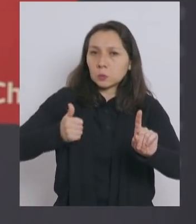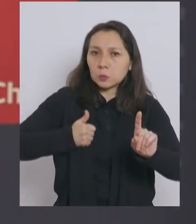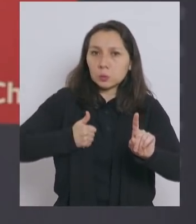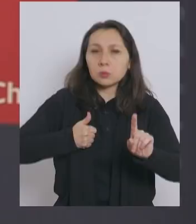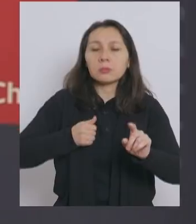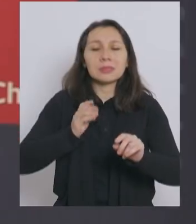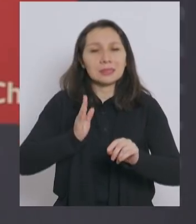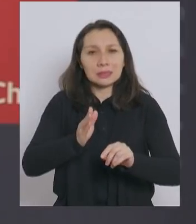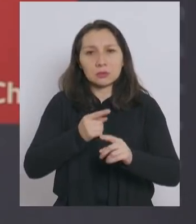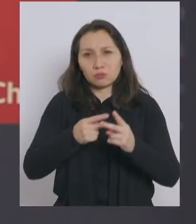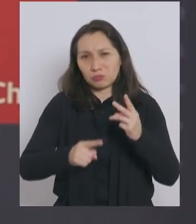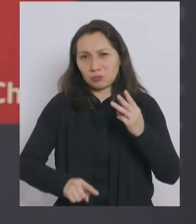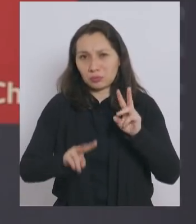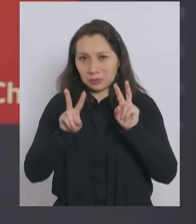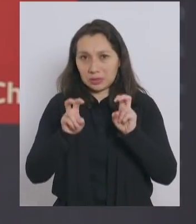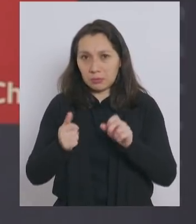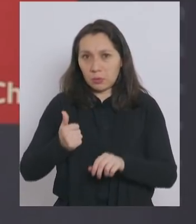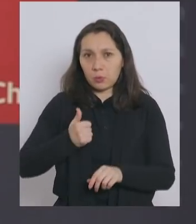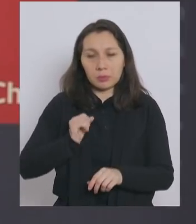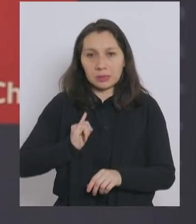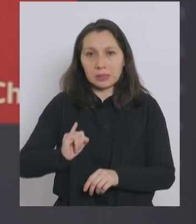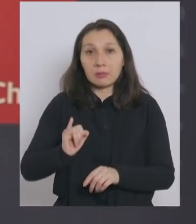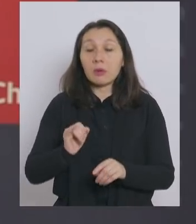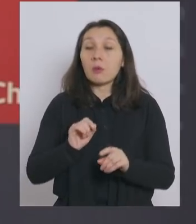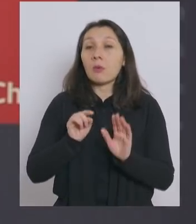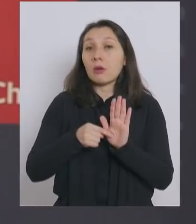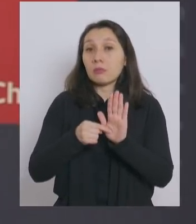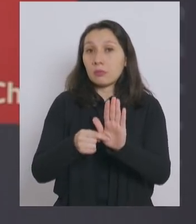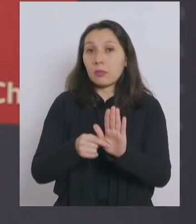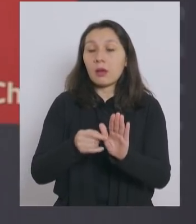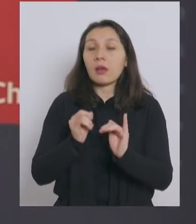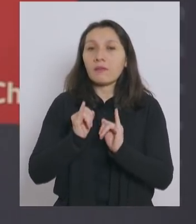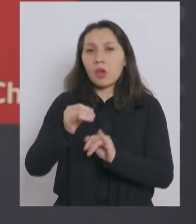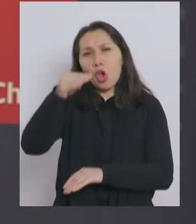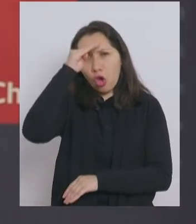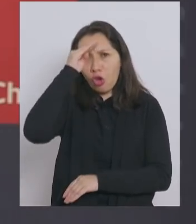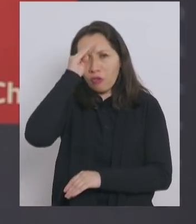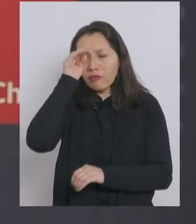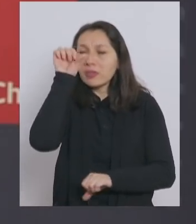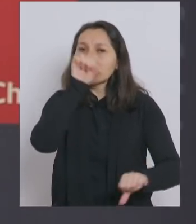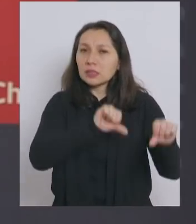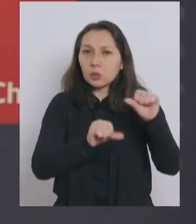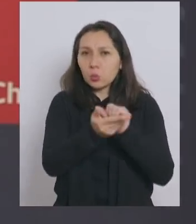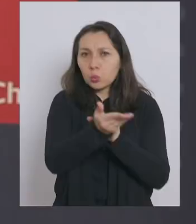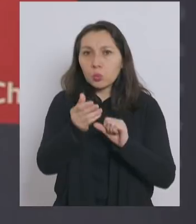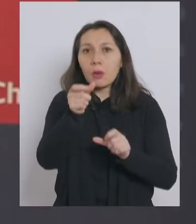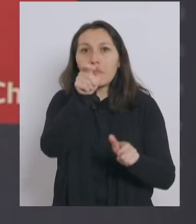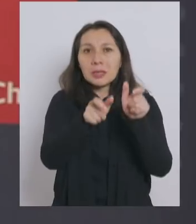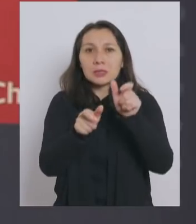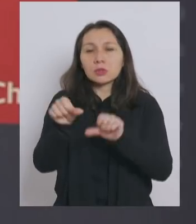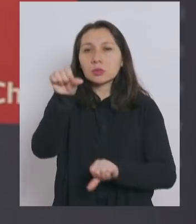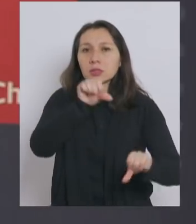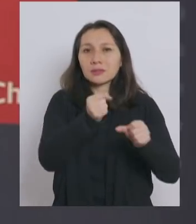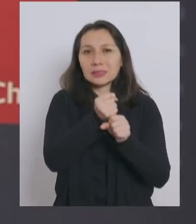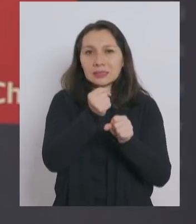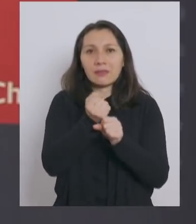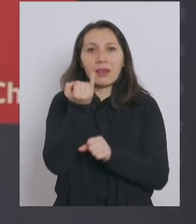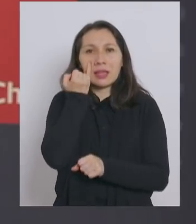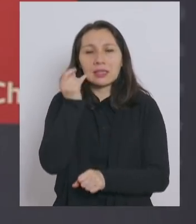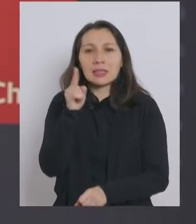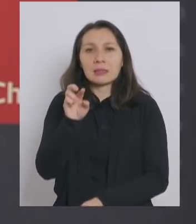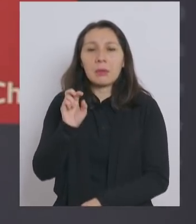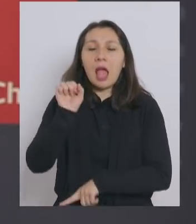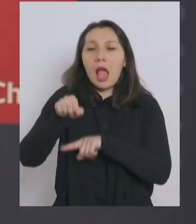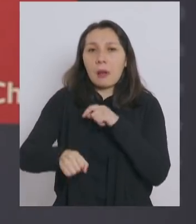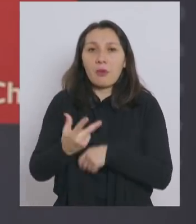el uso de mascarilla, entre otros. Así que, para finalizar, les pido que confíen en la ciencia, en los científicos del ISP, en la aprobación de